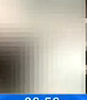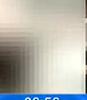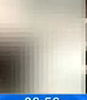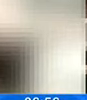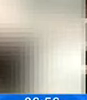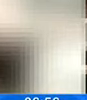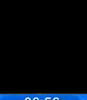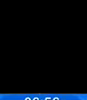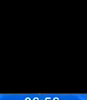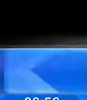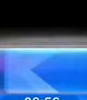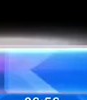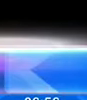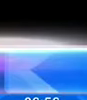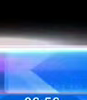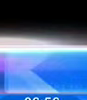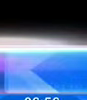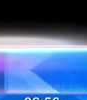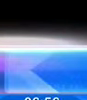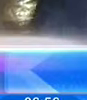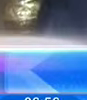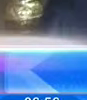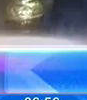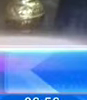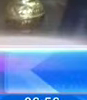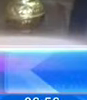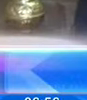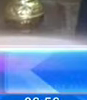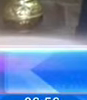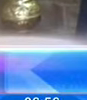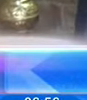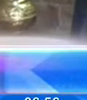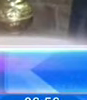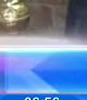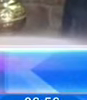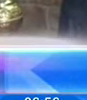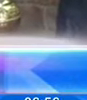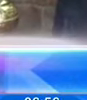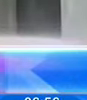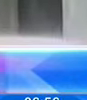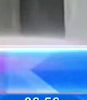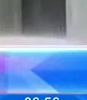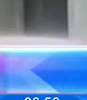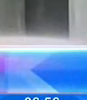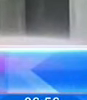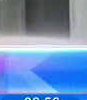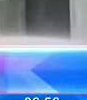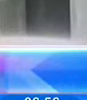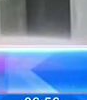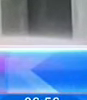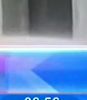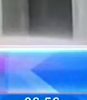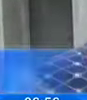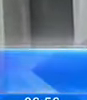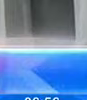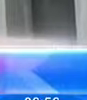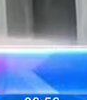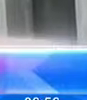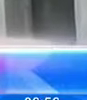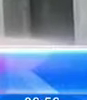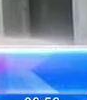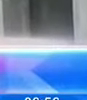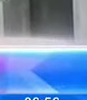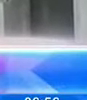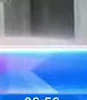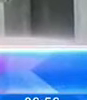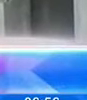se dio a la fuga, pues Barzallo fue proyectado metros más adelante hacia la cuneta. Bueno, sí, porque todos vimos que en el